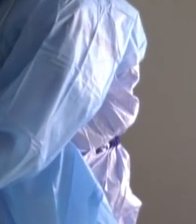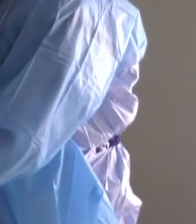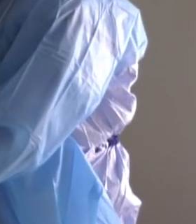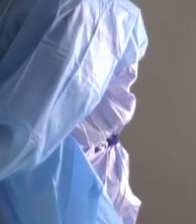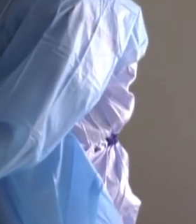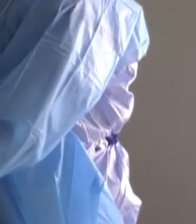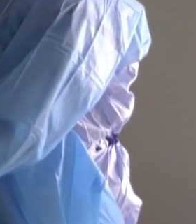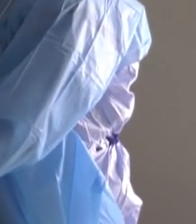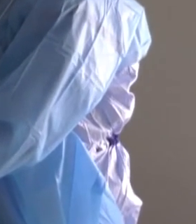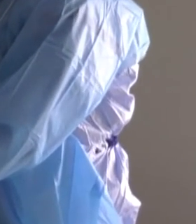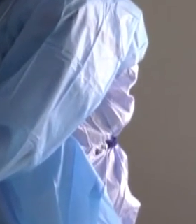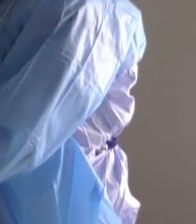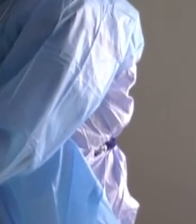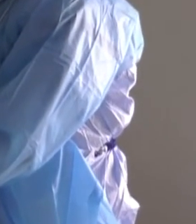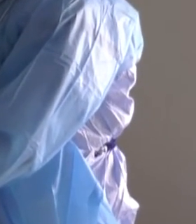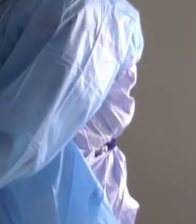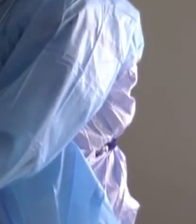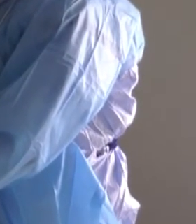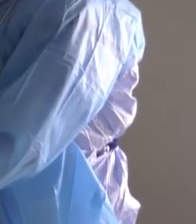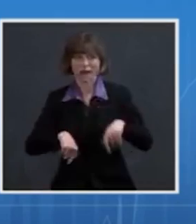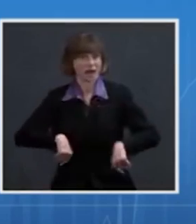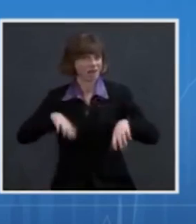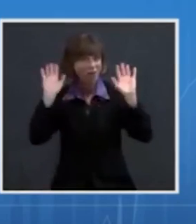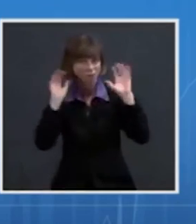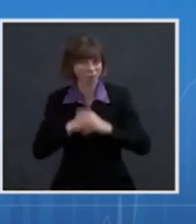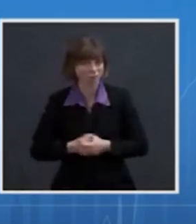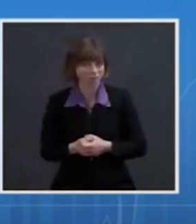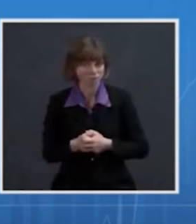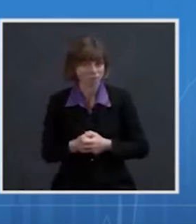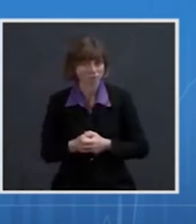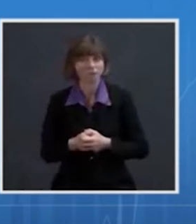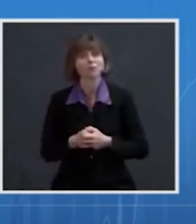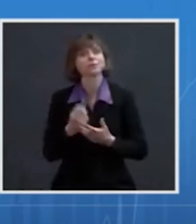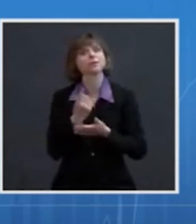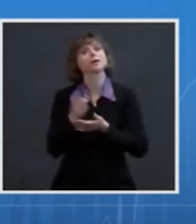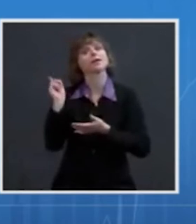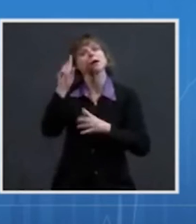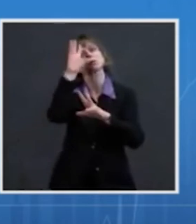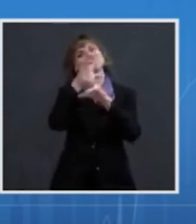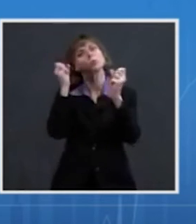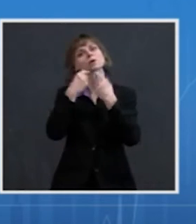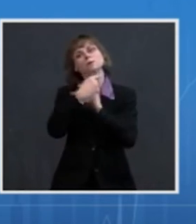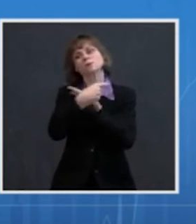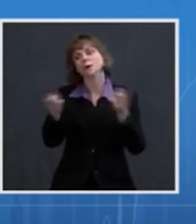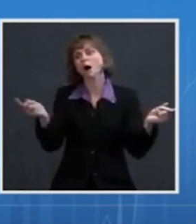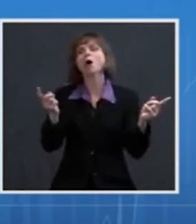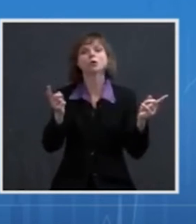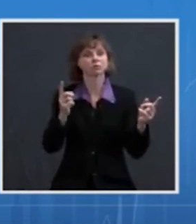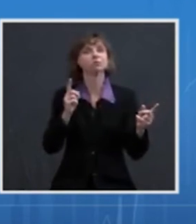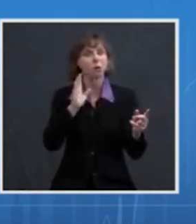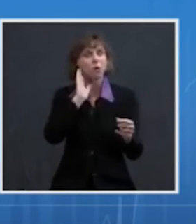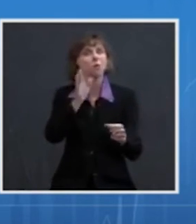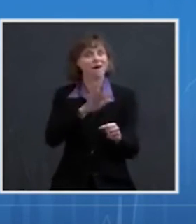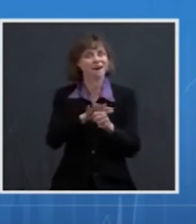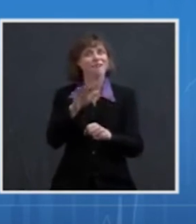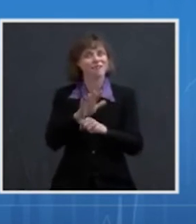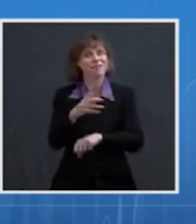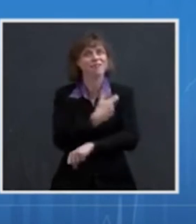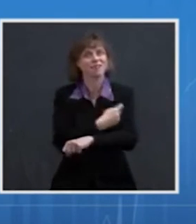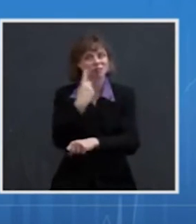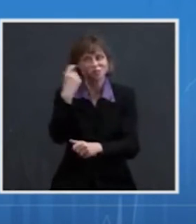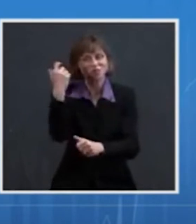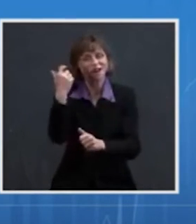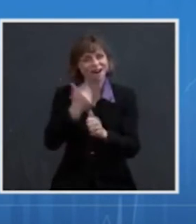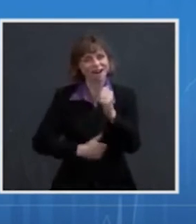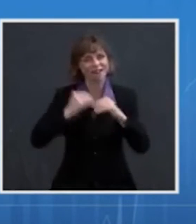es un área de investigación en curso para el equipo de respuesta especial contra kobe 19 de la casablanca se devela un escenario